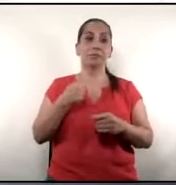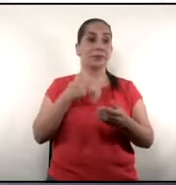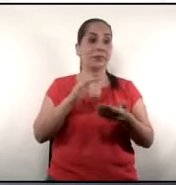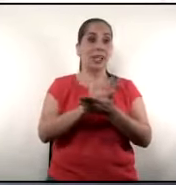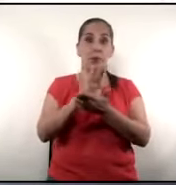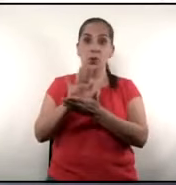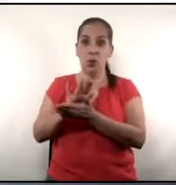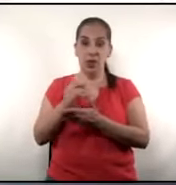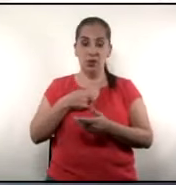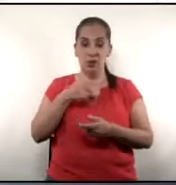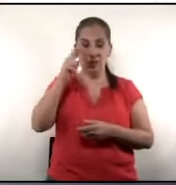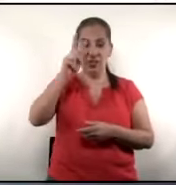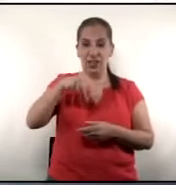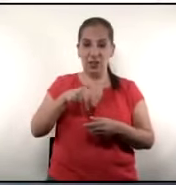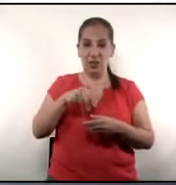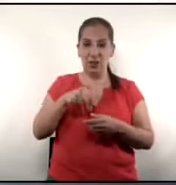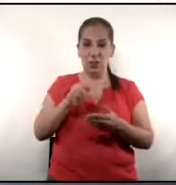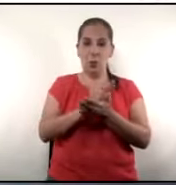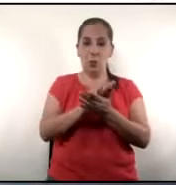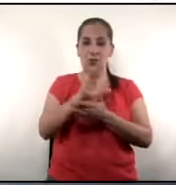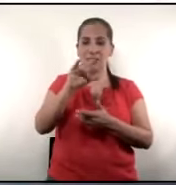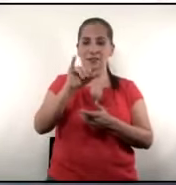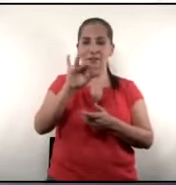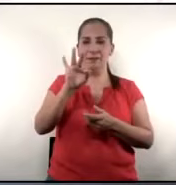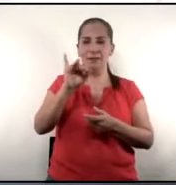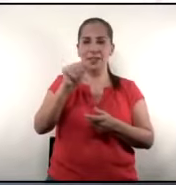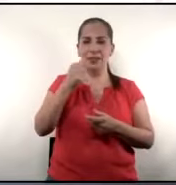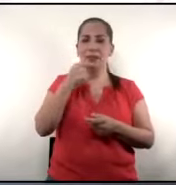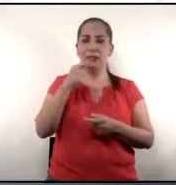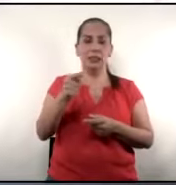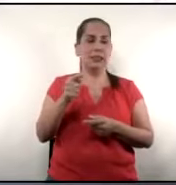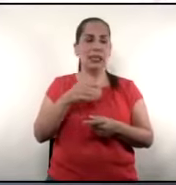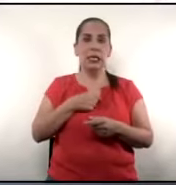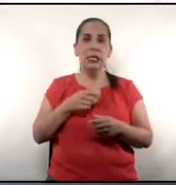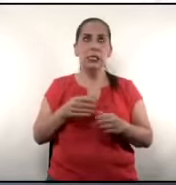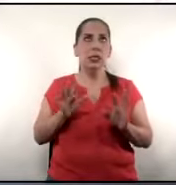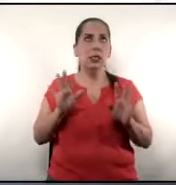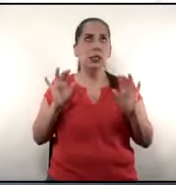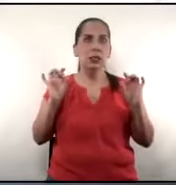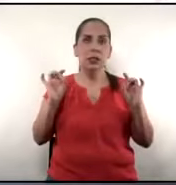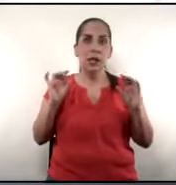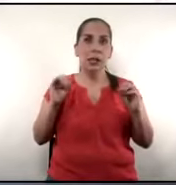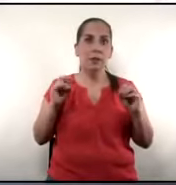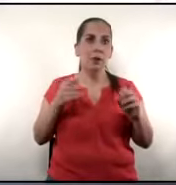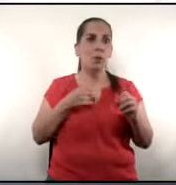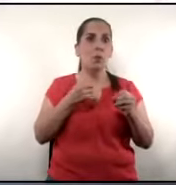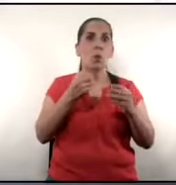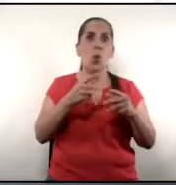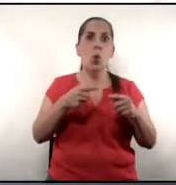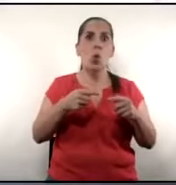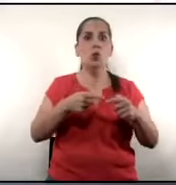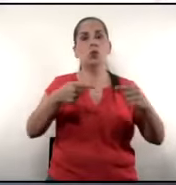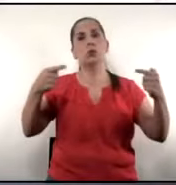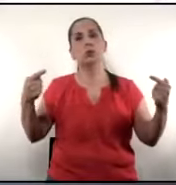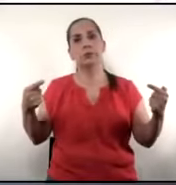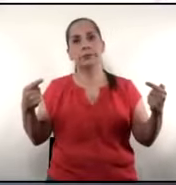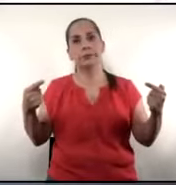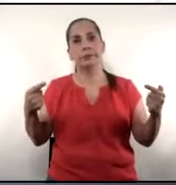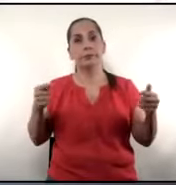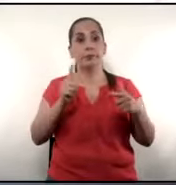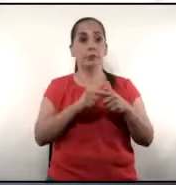documento del CEFIA que dice que hay extremos insensatos en las instituciones públicas, que me llama mucho la atención y se lo quiero transmitir. El